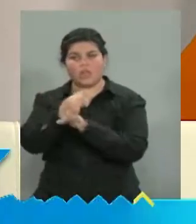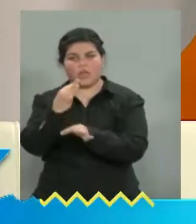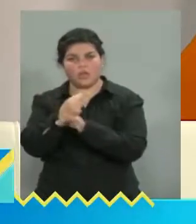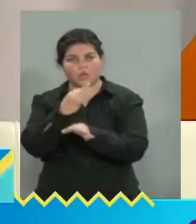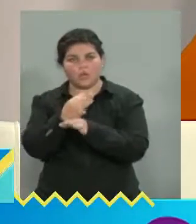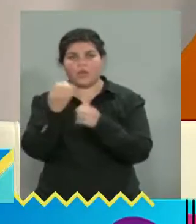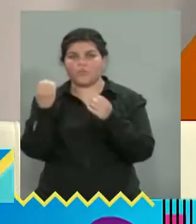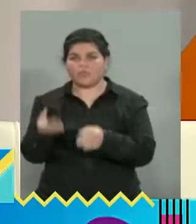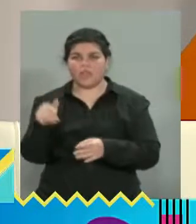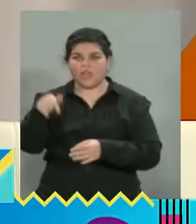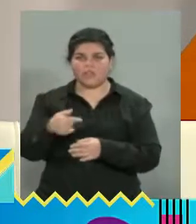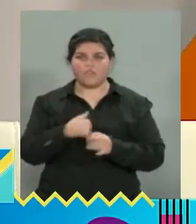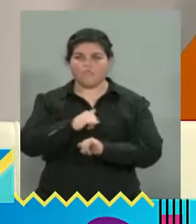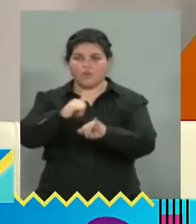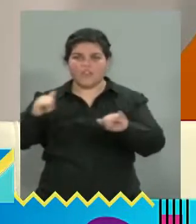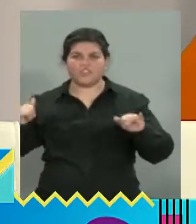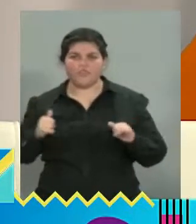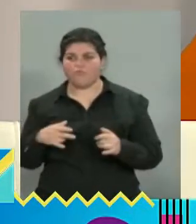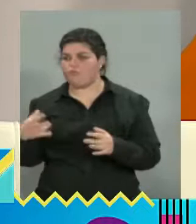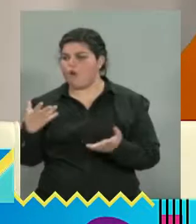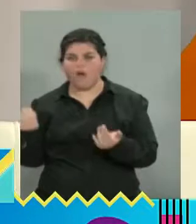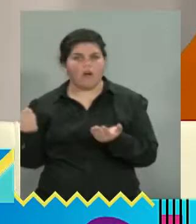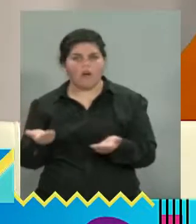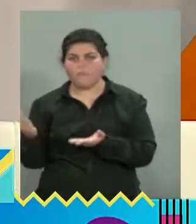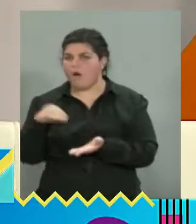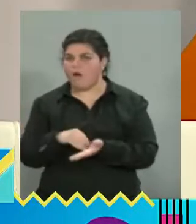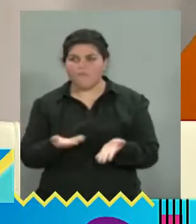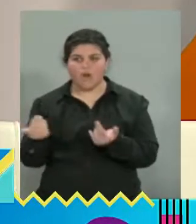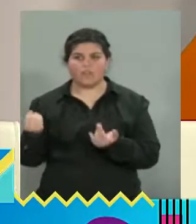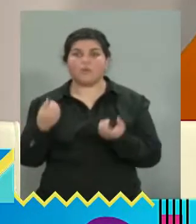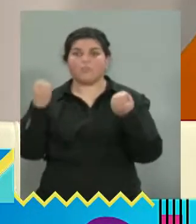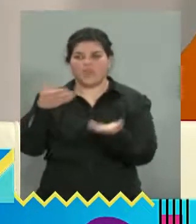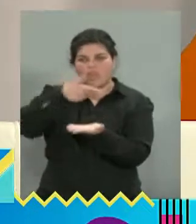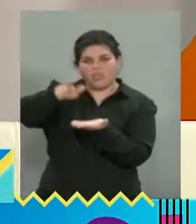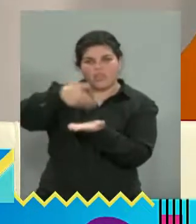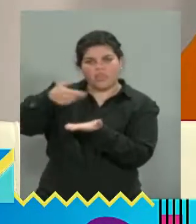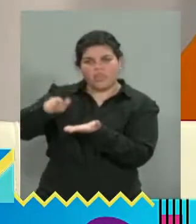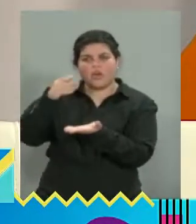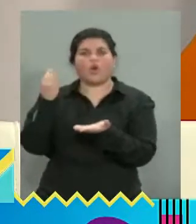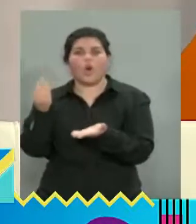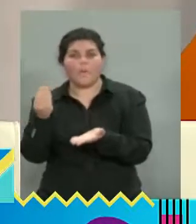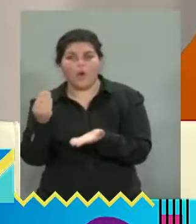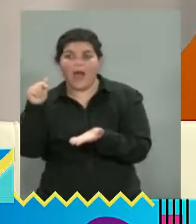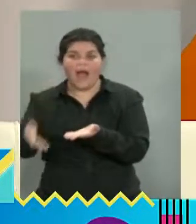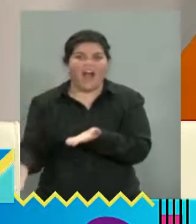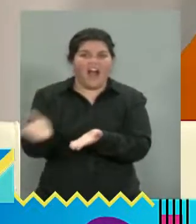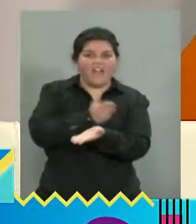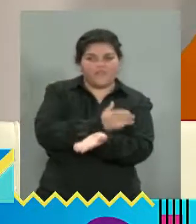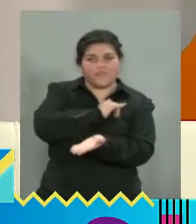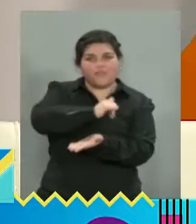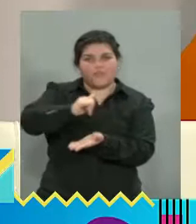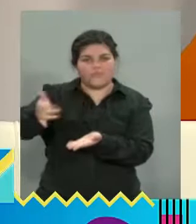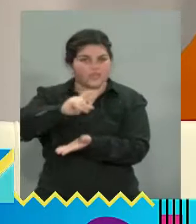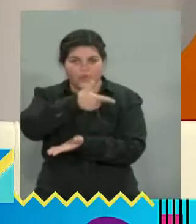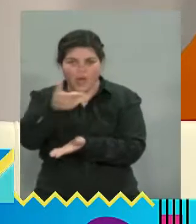por mucha falta de información. Muchos de los actos discriminatorios son cometidos justamente por una desinformación y por una ignorancia en